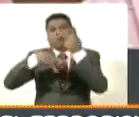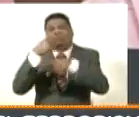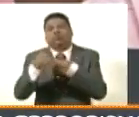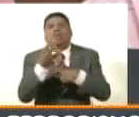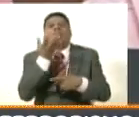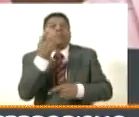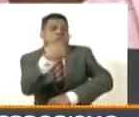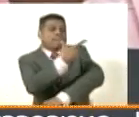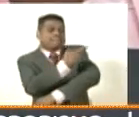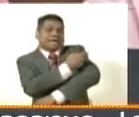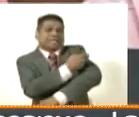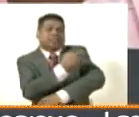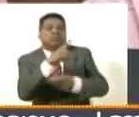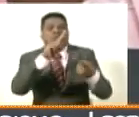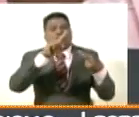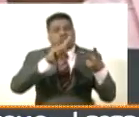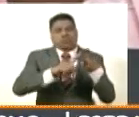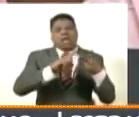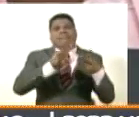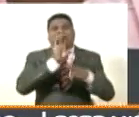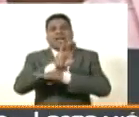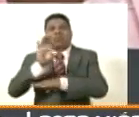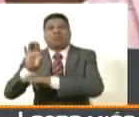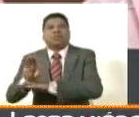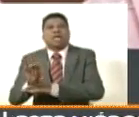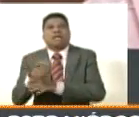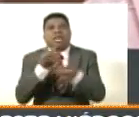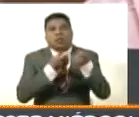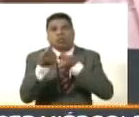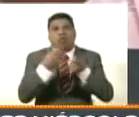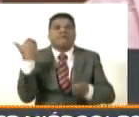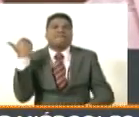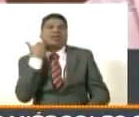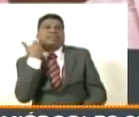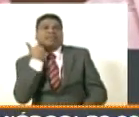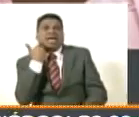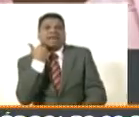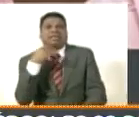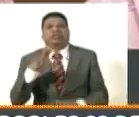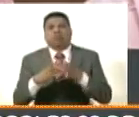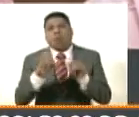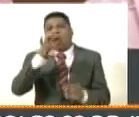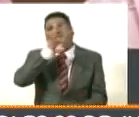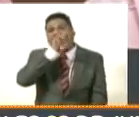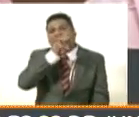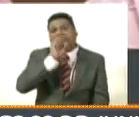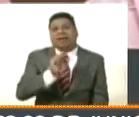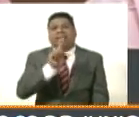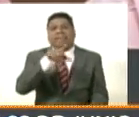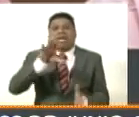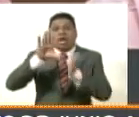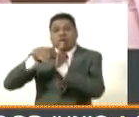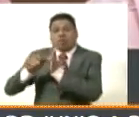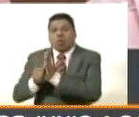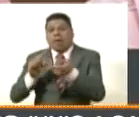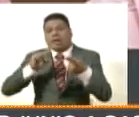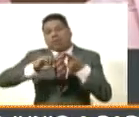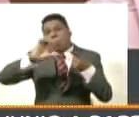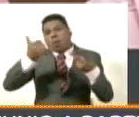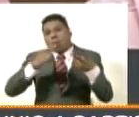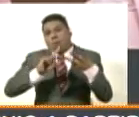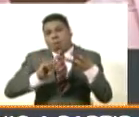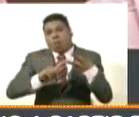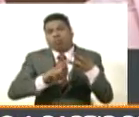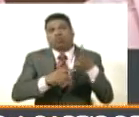vacunas y antígenos para la protección y el control de enfermedades de animales. Fueron hurtados también equipos para la evaluación